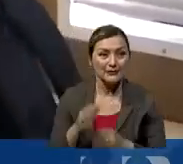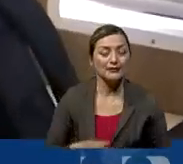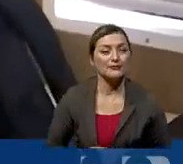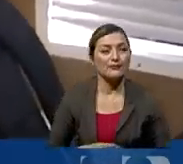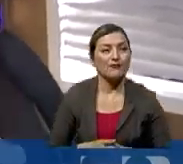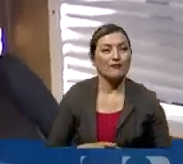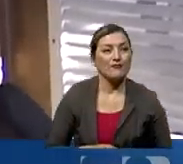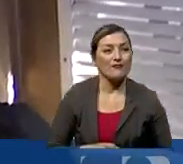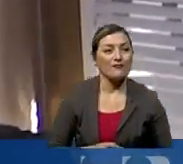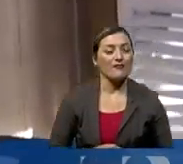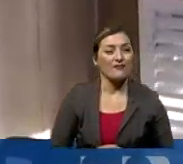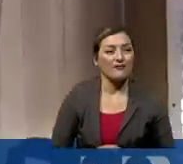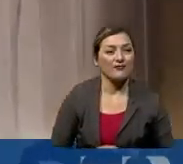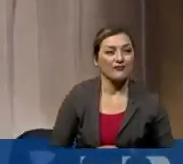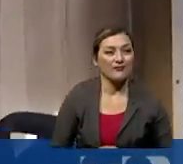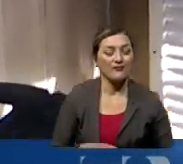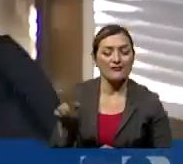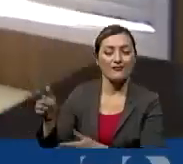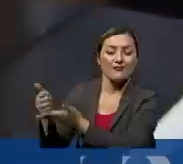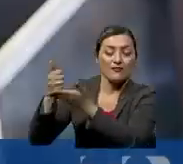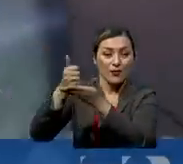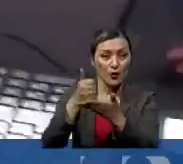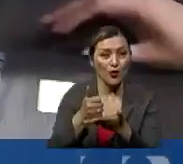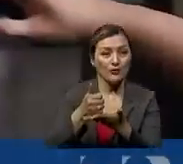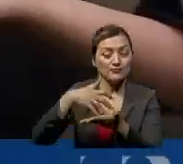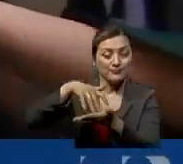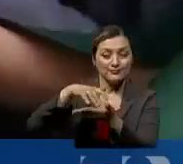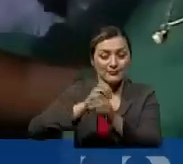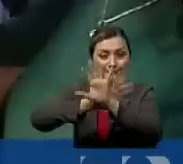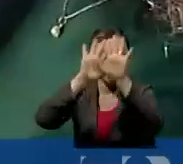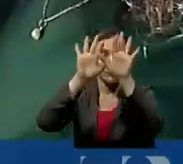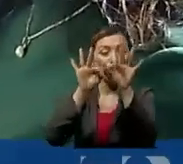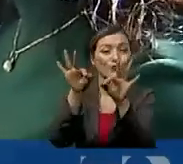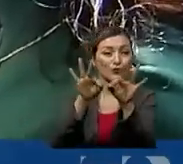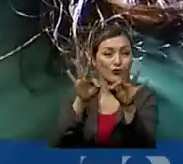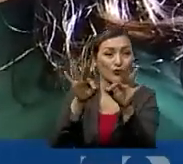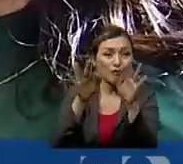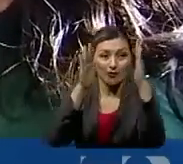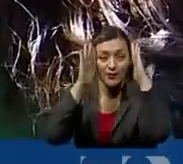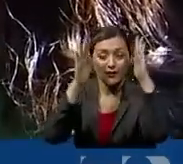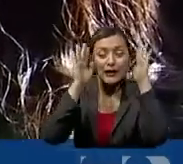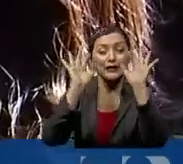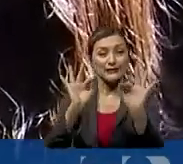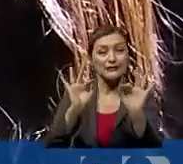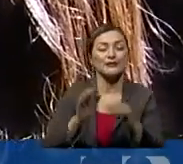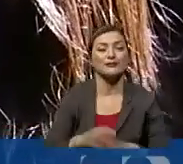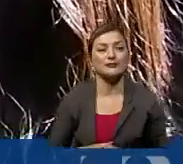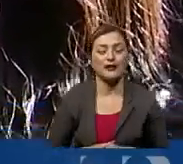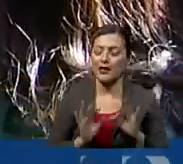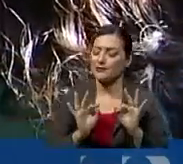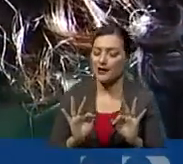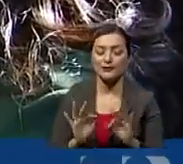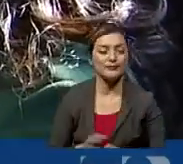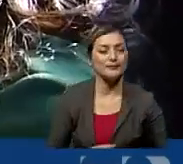Entonces, sí. Al contrario, van a ayudarles acá. Claro, sí, tenemos esa duda y acá de verdad, súper buena la atención, todo ha sido